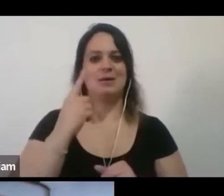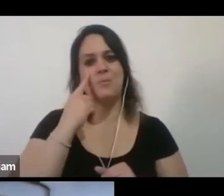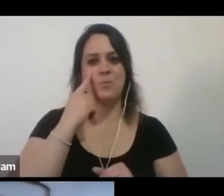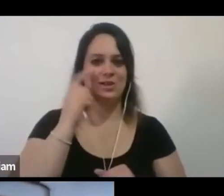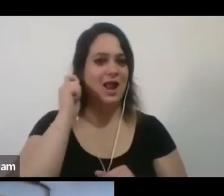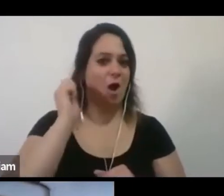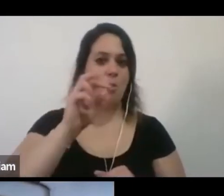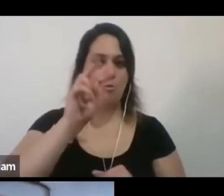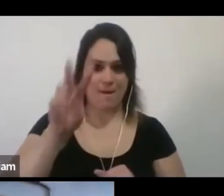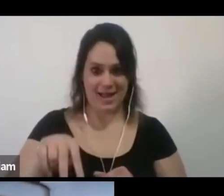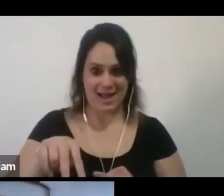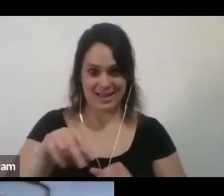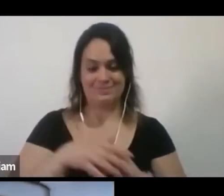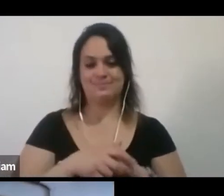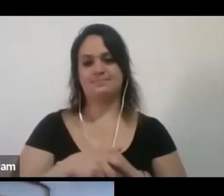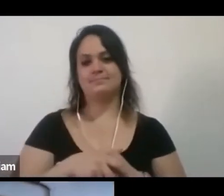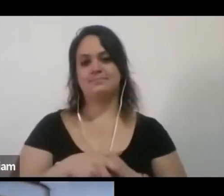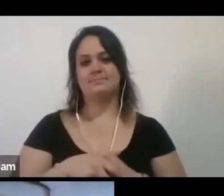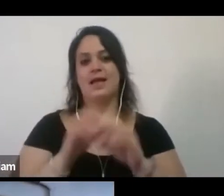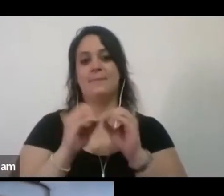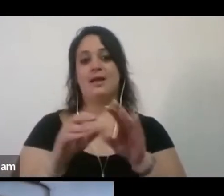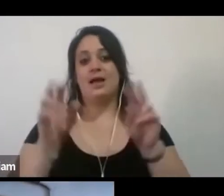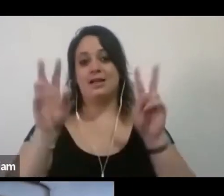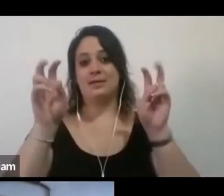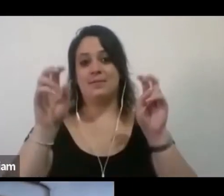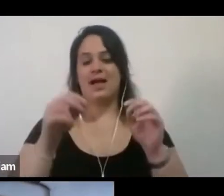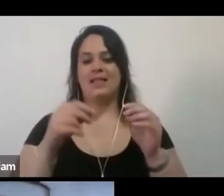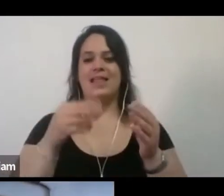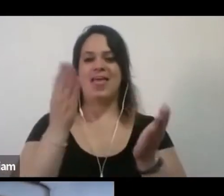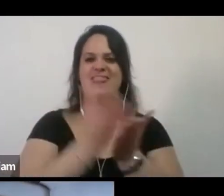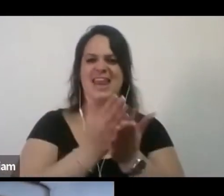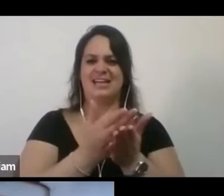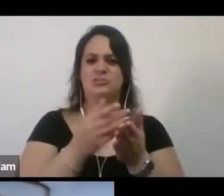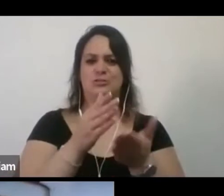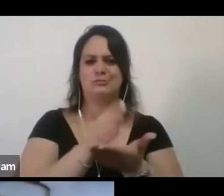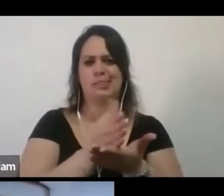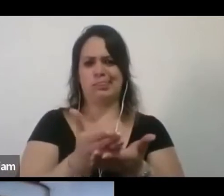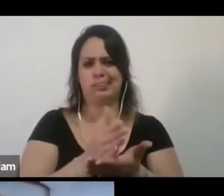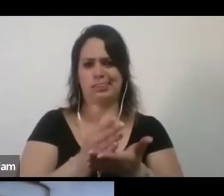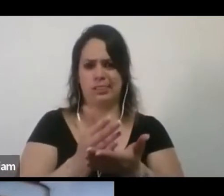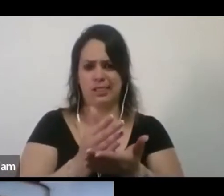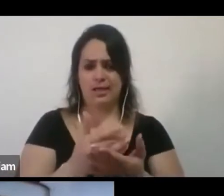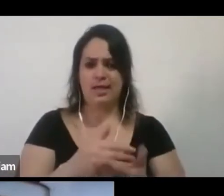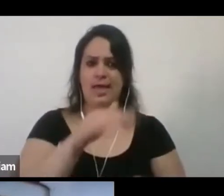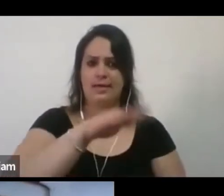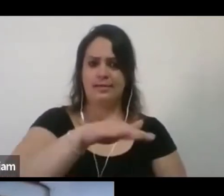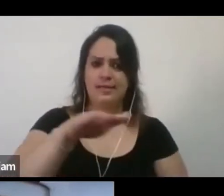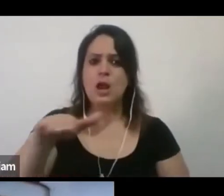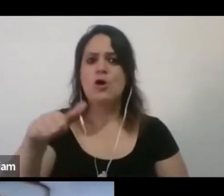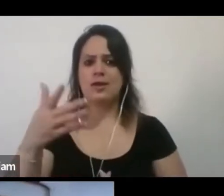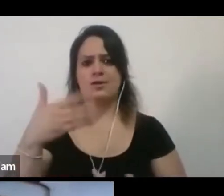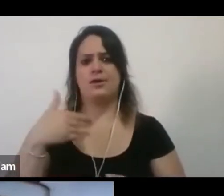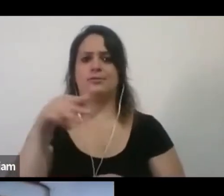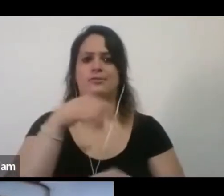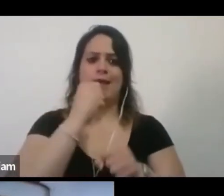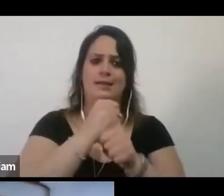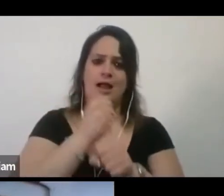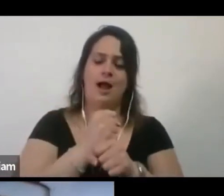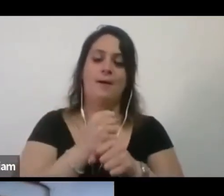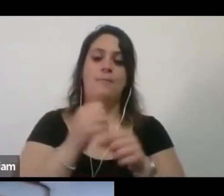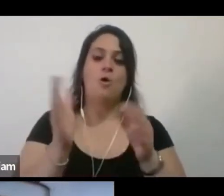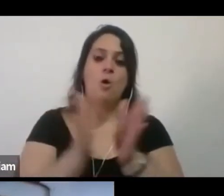empecé con la temática de la vulneración de derechos de los niños, interveníamos y trabajábamos en